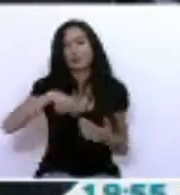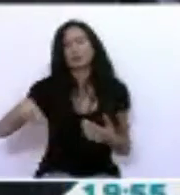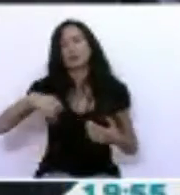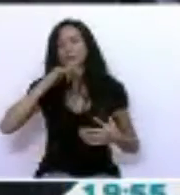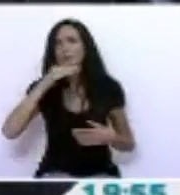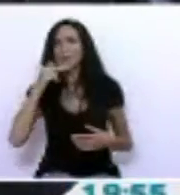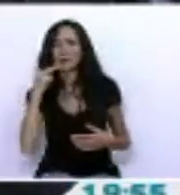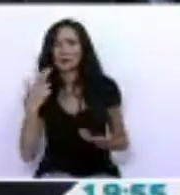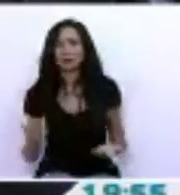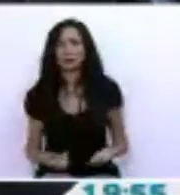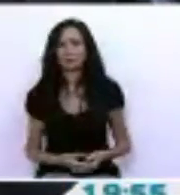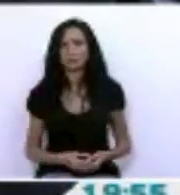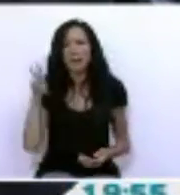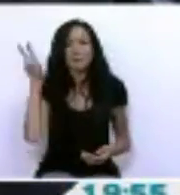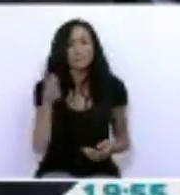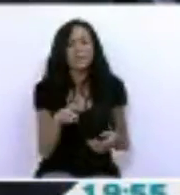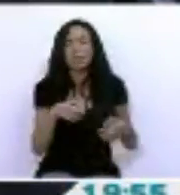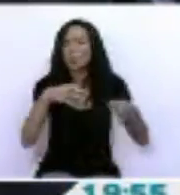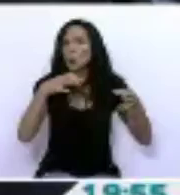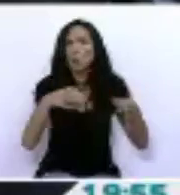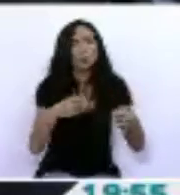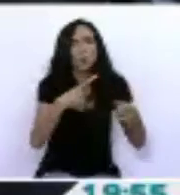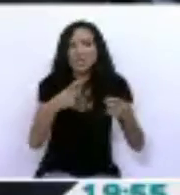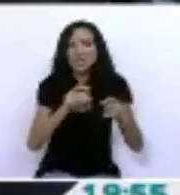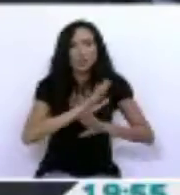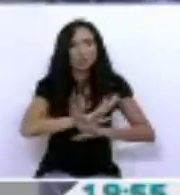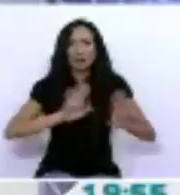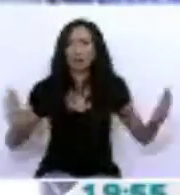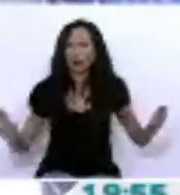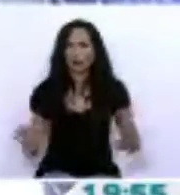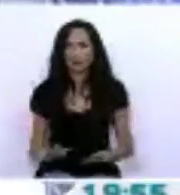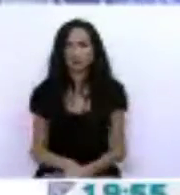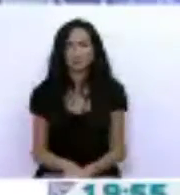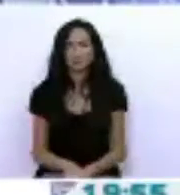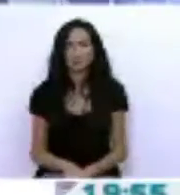Viene para lo triste y necesario. Ahí vemos como el pequeño comer...